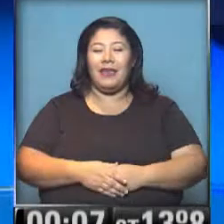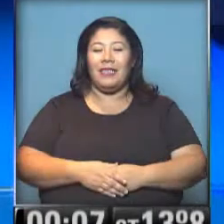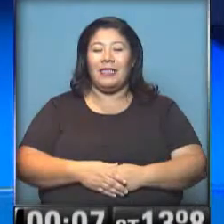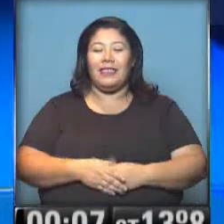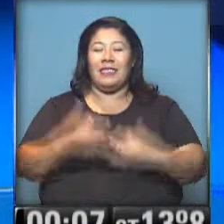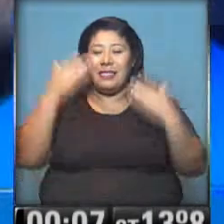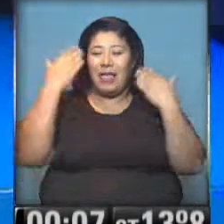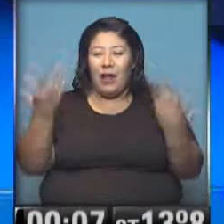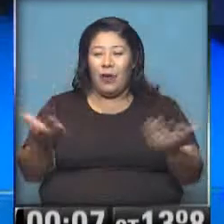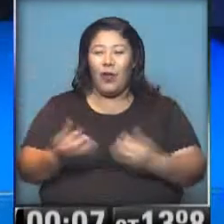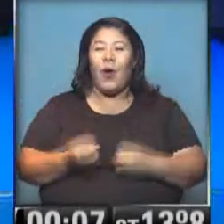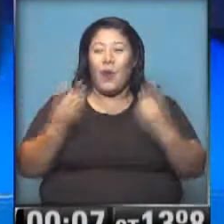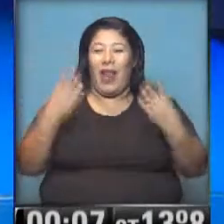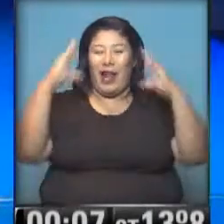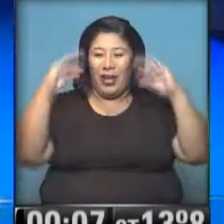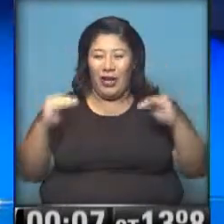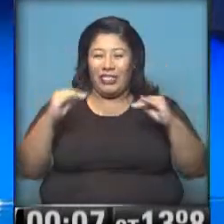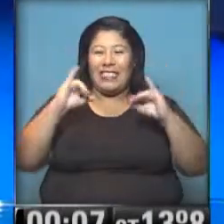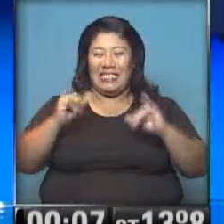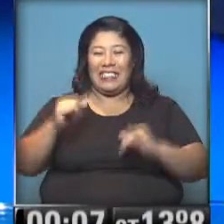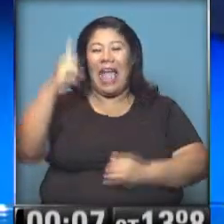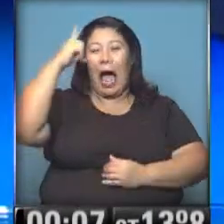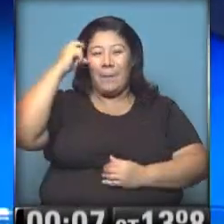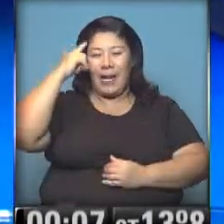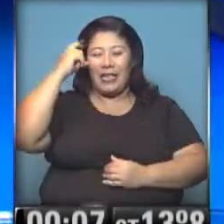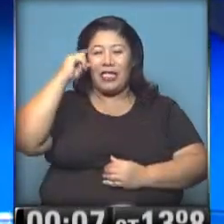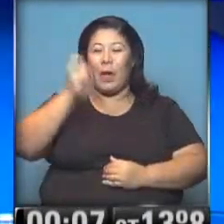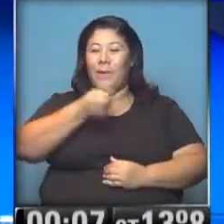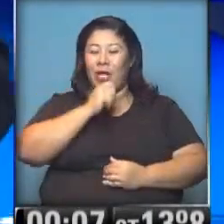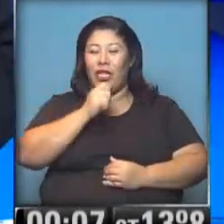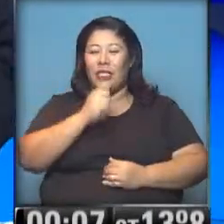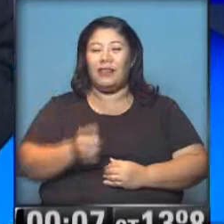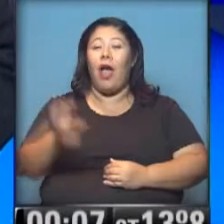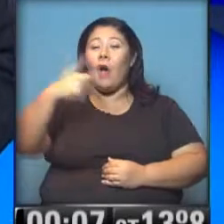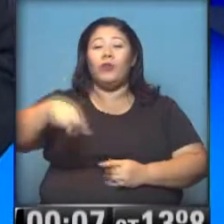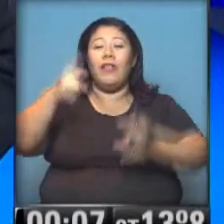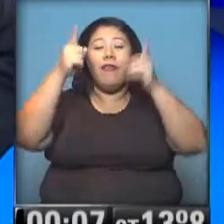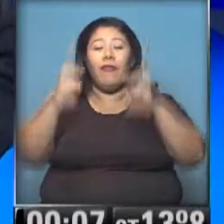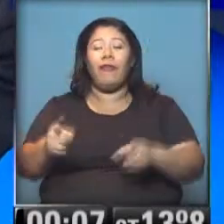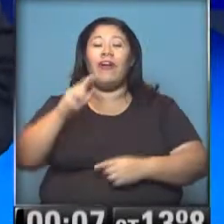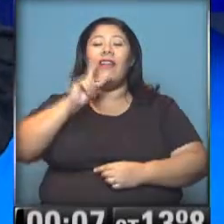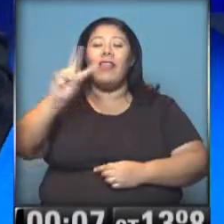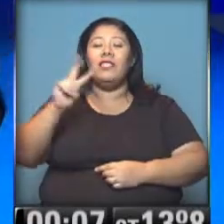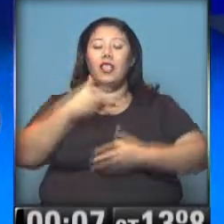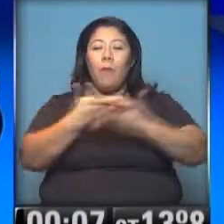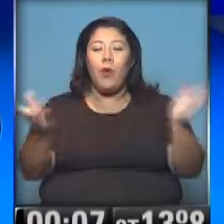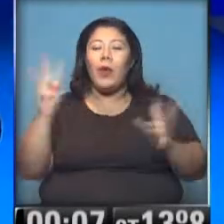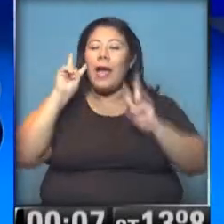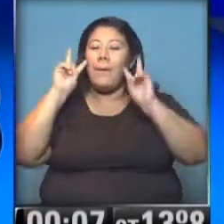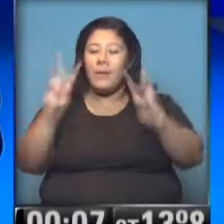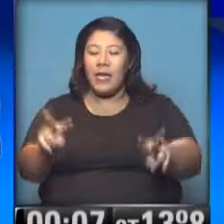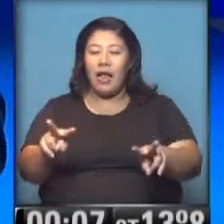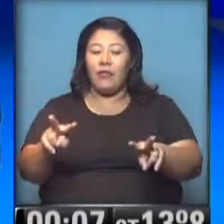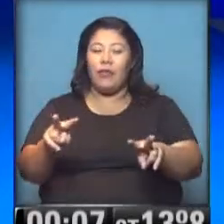ahí, con un buenas noches, ahí lo aprendí, Nora, ¿no? Bien, nos vamos a ir, quédense en la pantalla de la televisión pública,